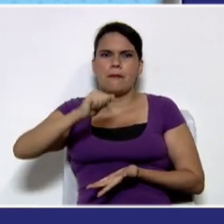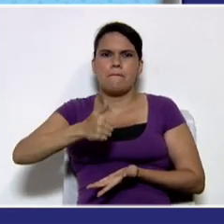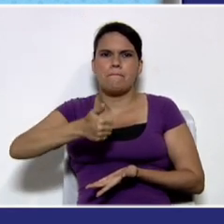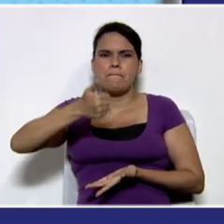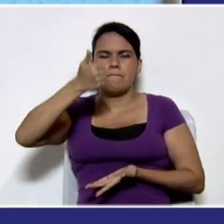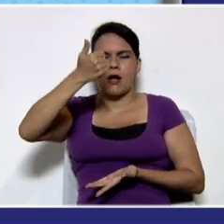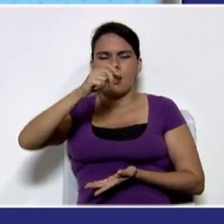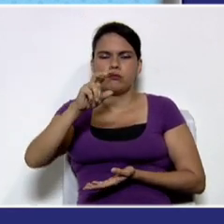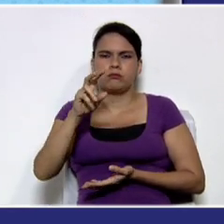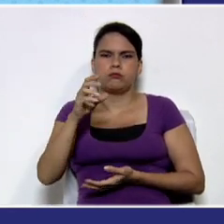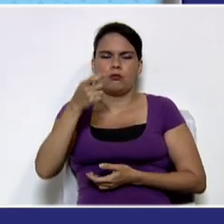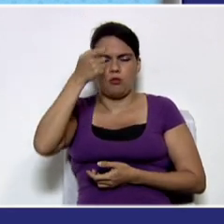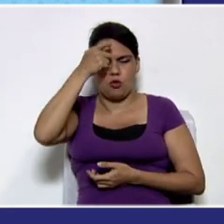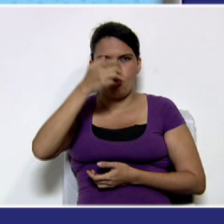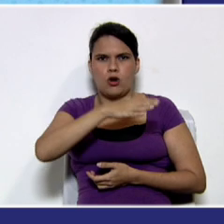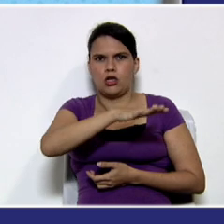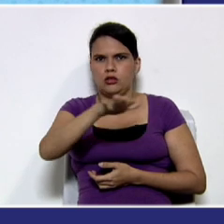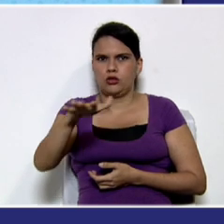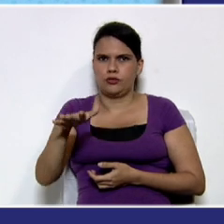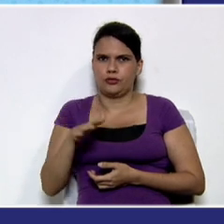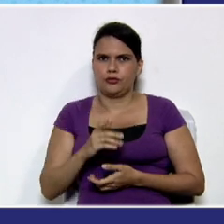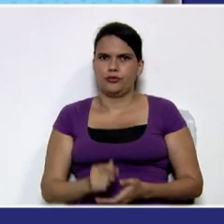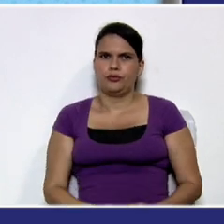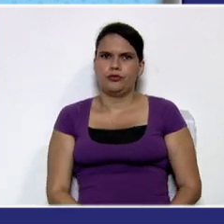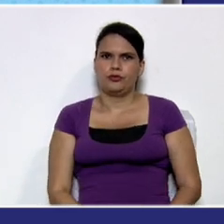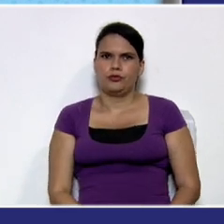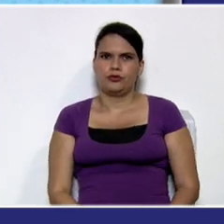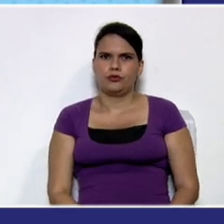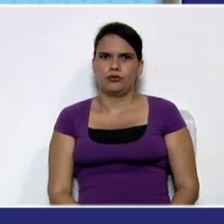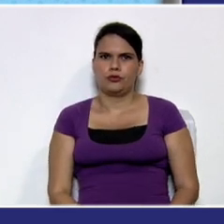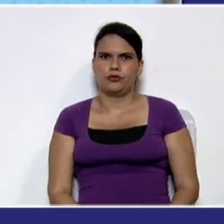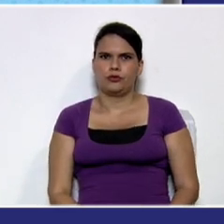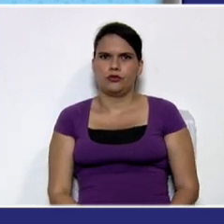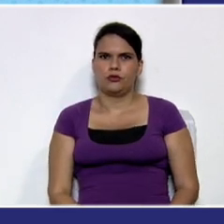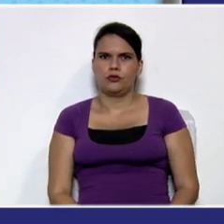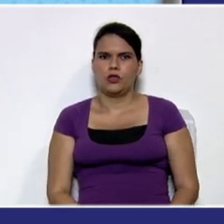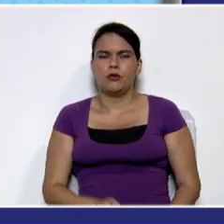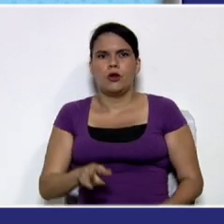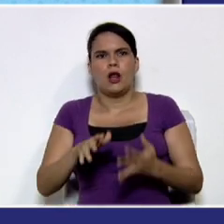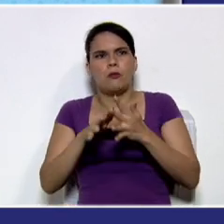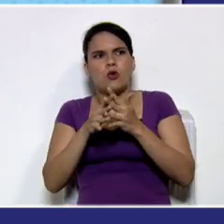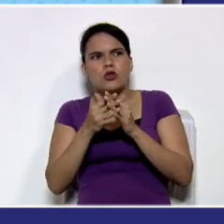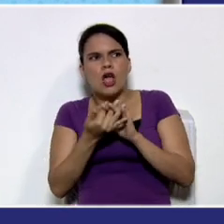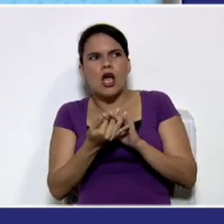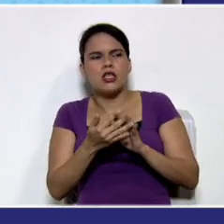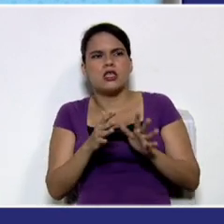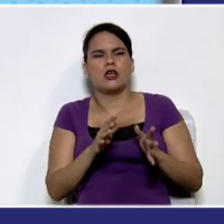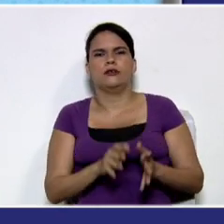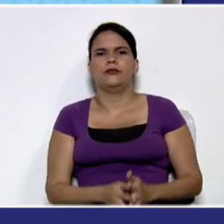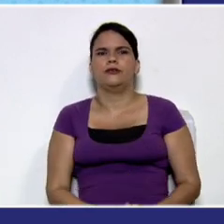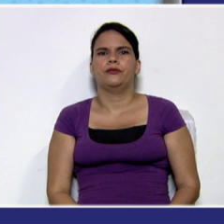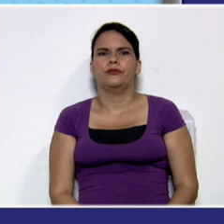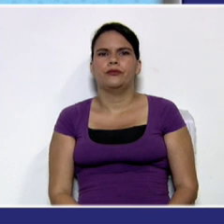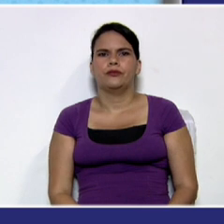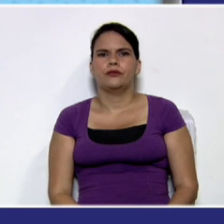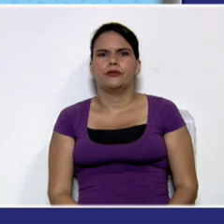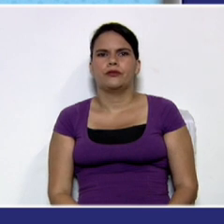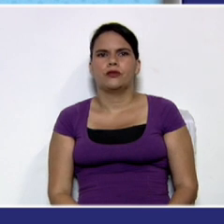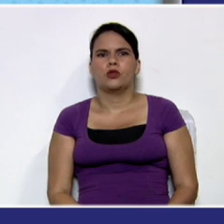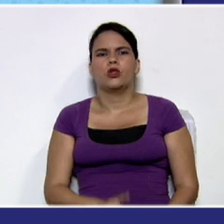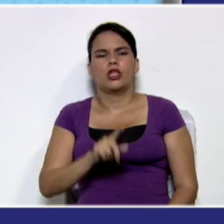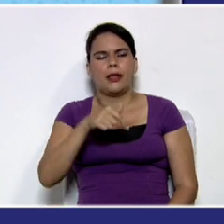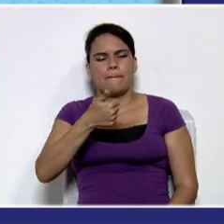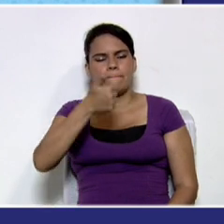estados centrales. Luego vemos lo que conocemos como la región costa-montaña, los estados Zulia, Mérida, Táchira, donde está el resto